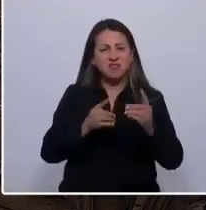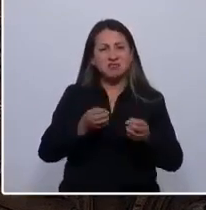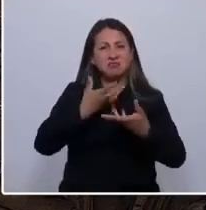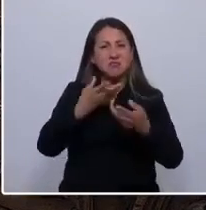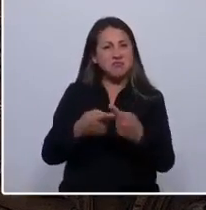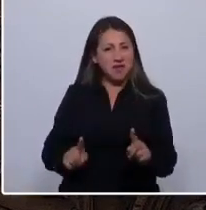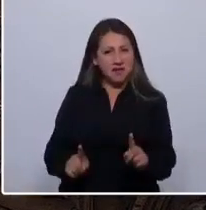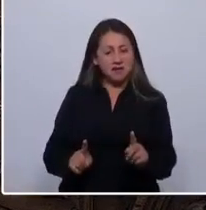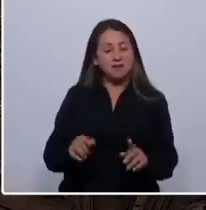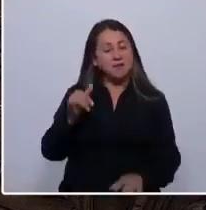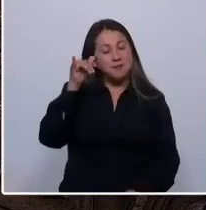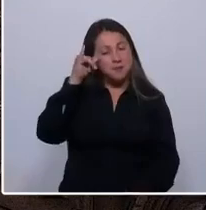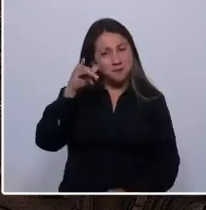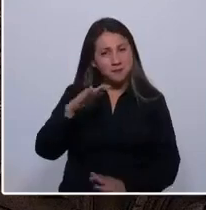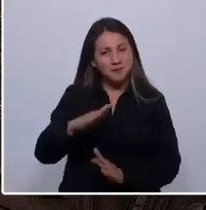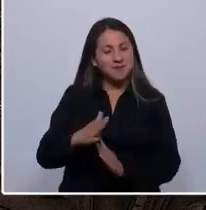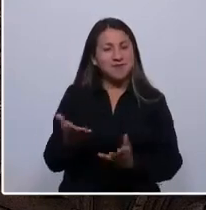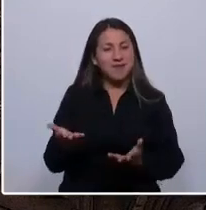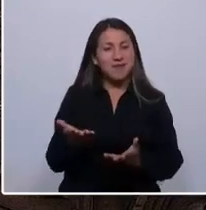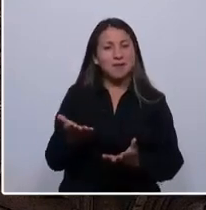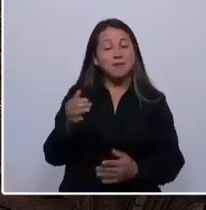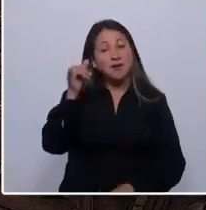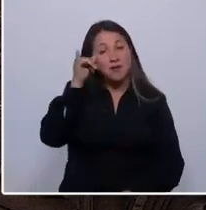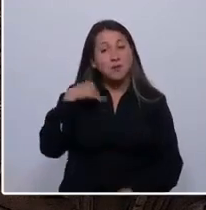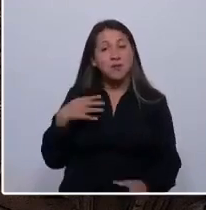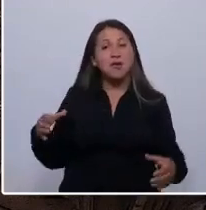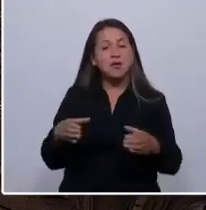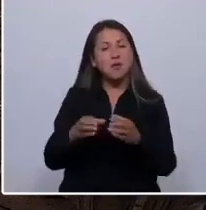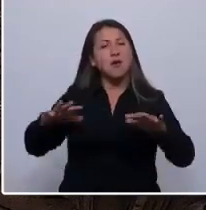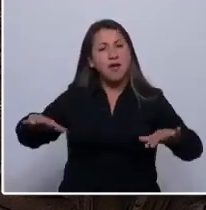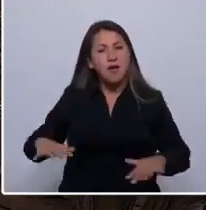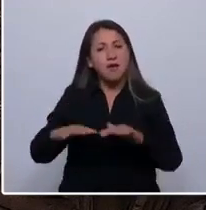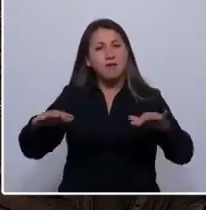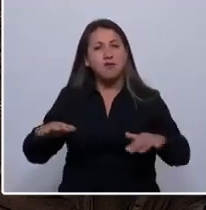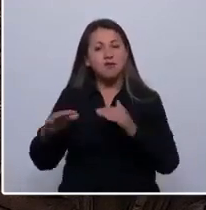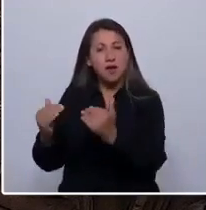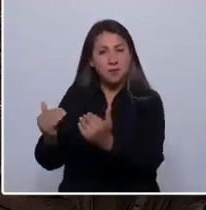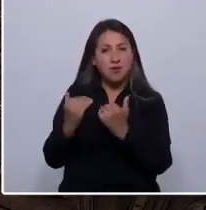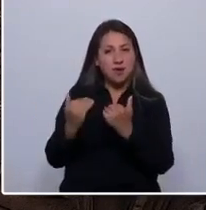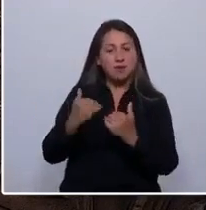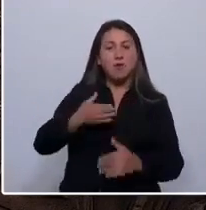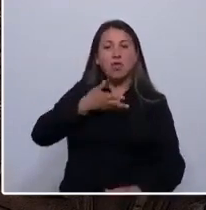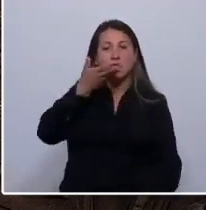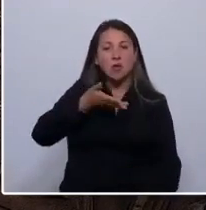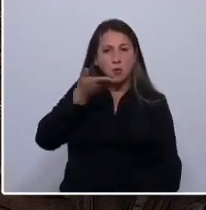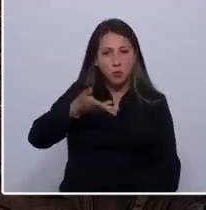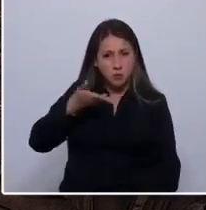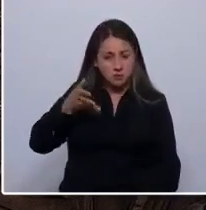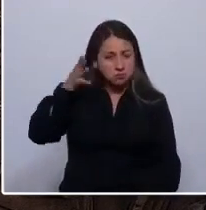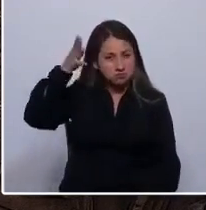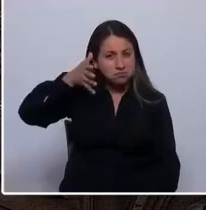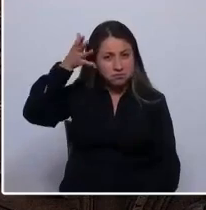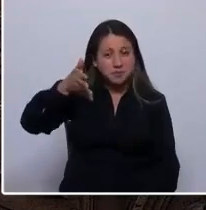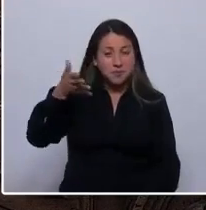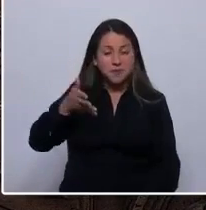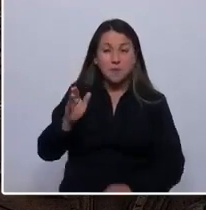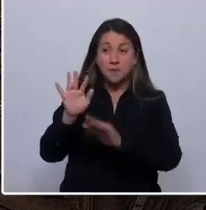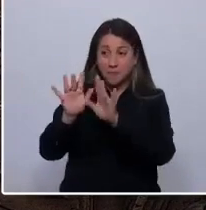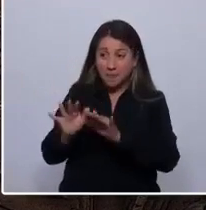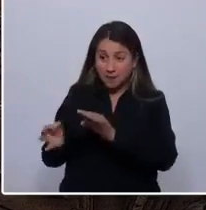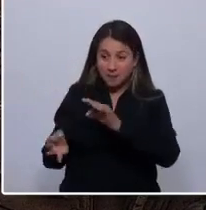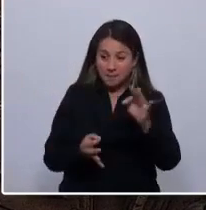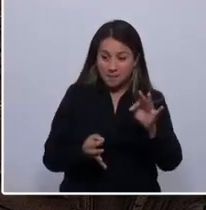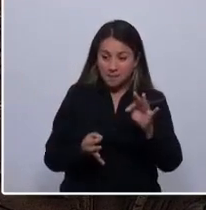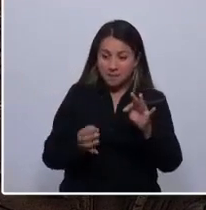ello pido perdón a mi equipo, que se esforzó en apoyarme en mi discurso. Pero es un impulso interno